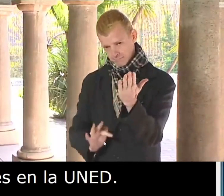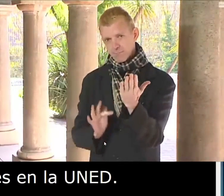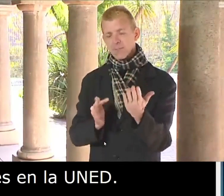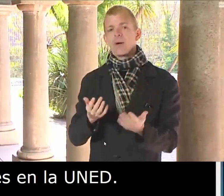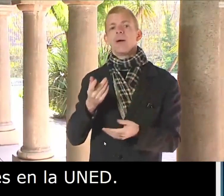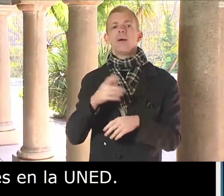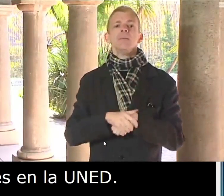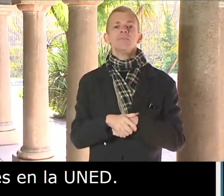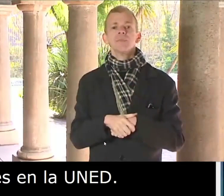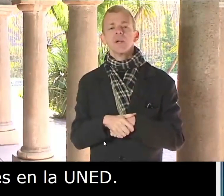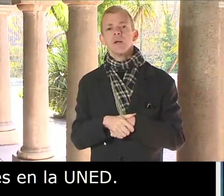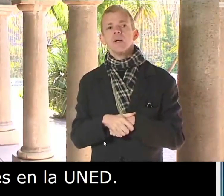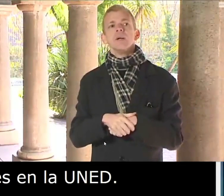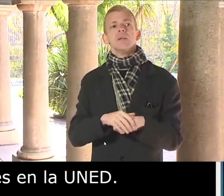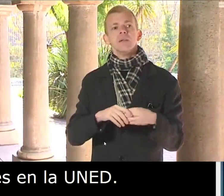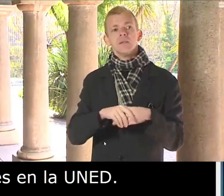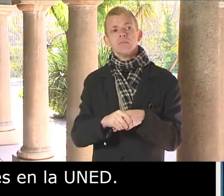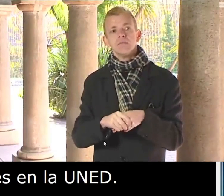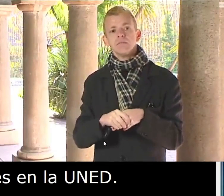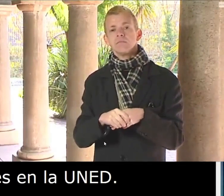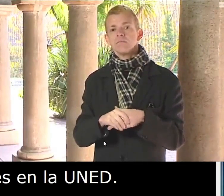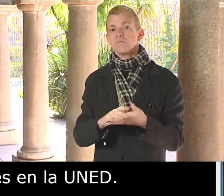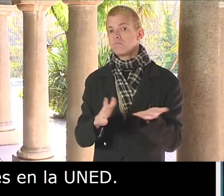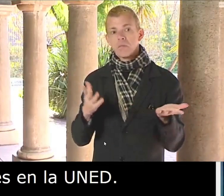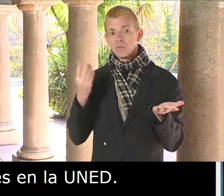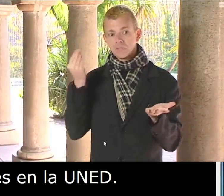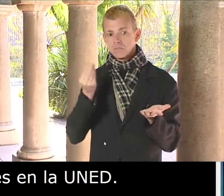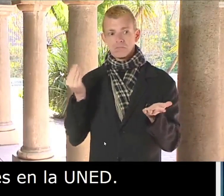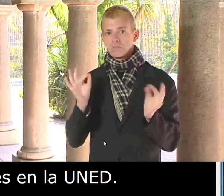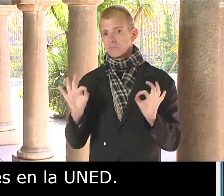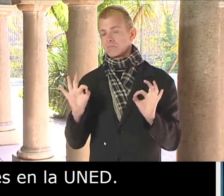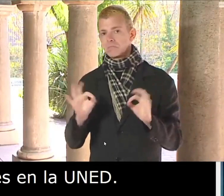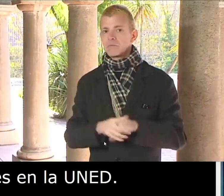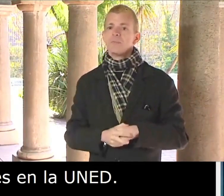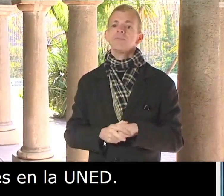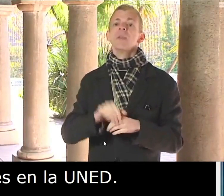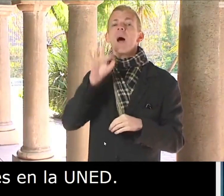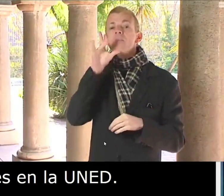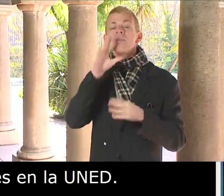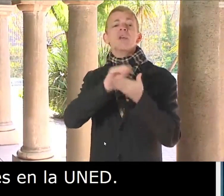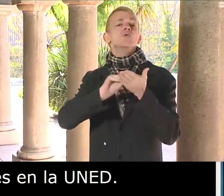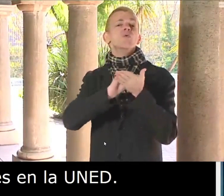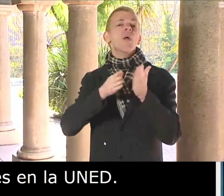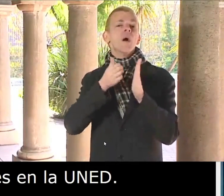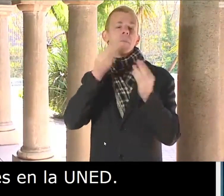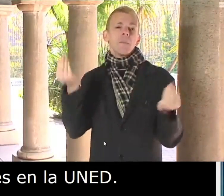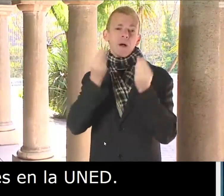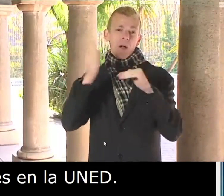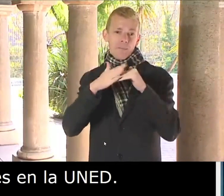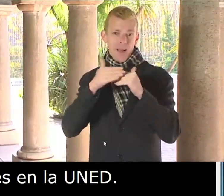escrito, pero nos resulta muy difícil poder desarrollar ideas en la lengua escrita y quizá una de las adaptaciones sería